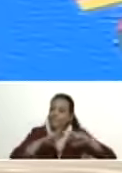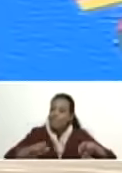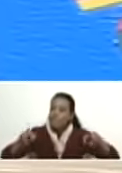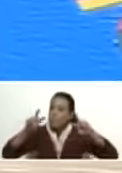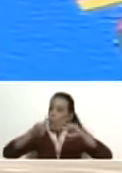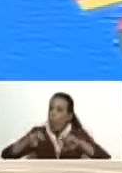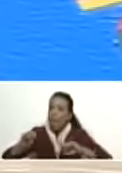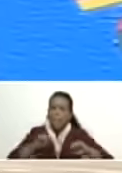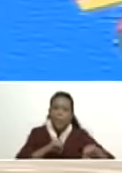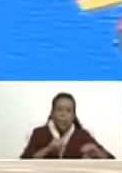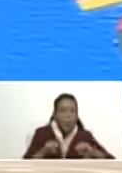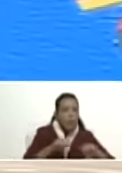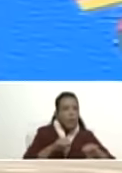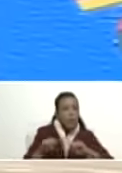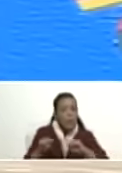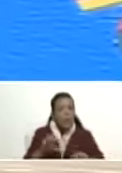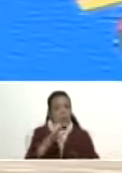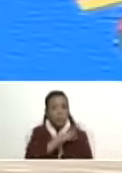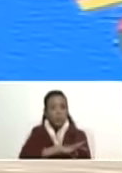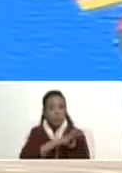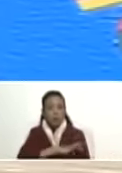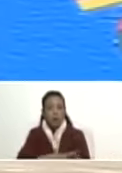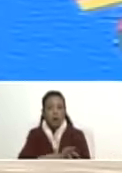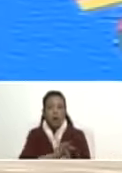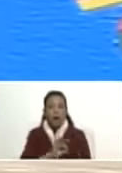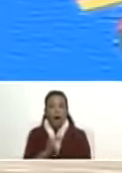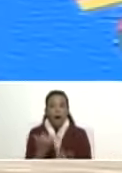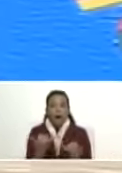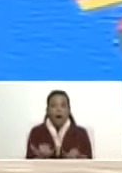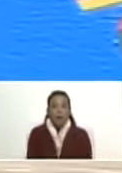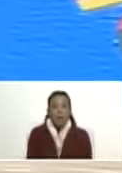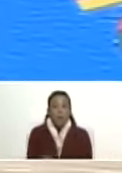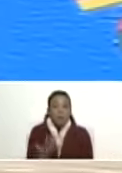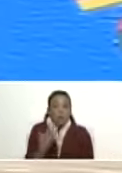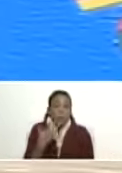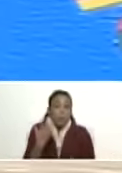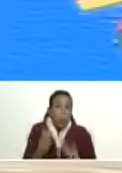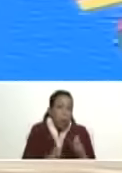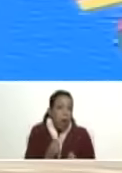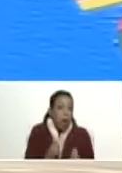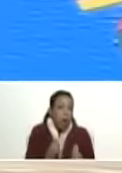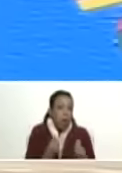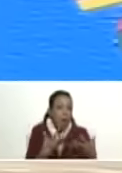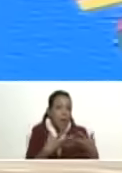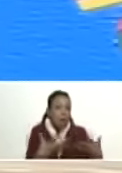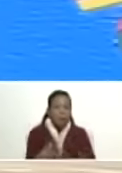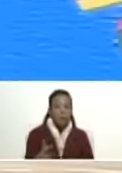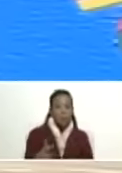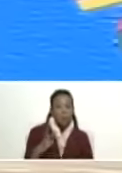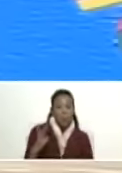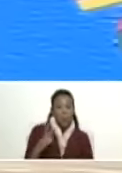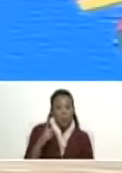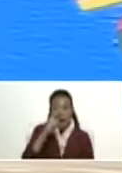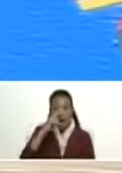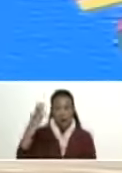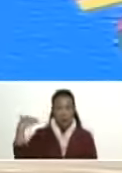Y se impuso, pudiéramos decir, la corriente diplomática para